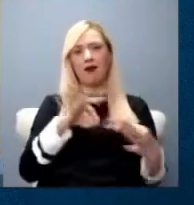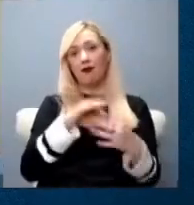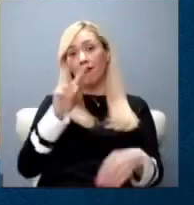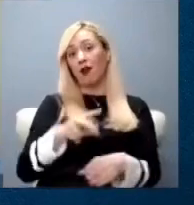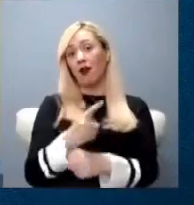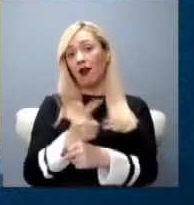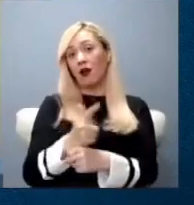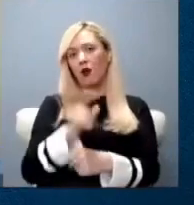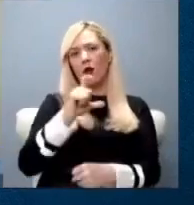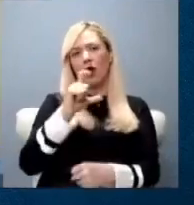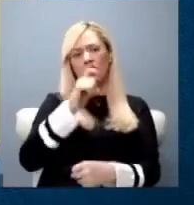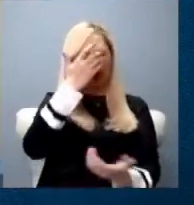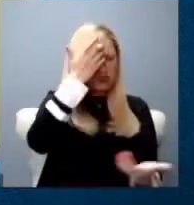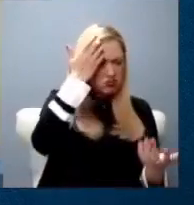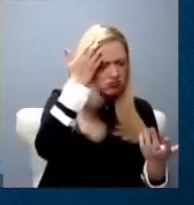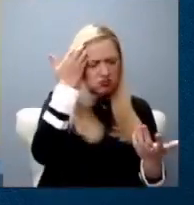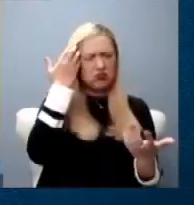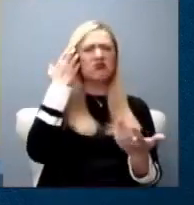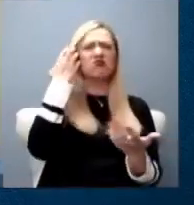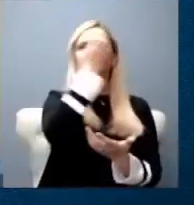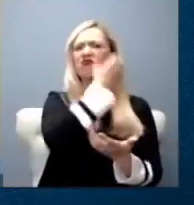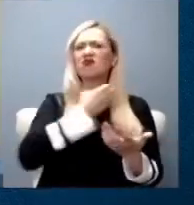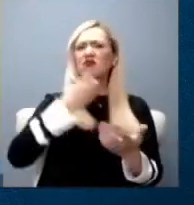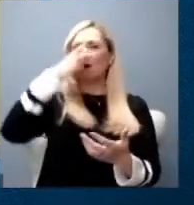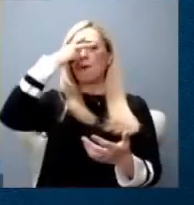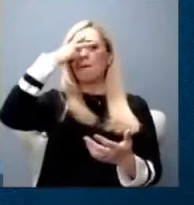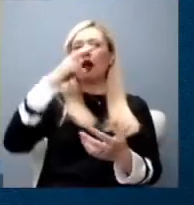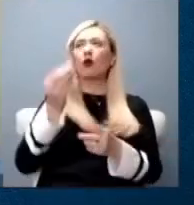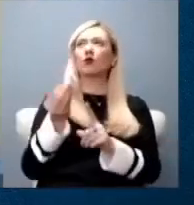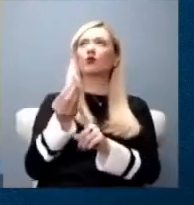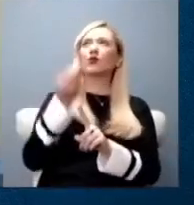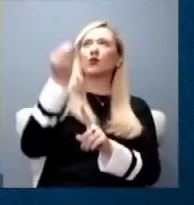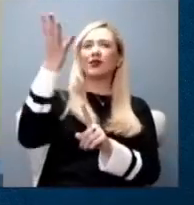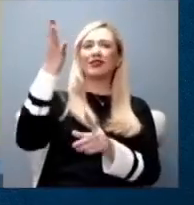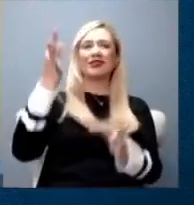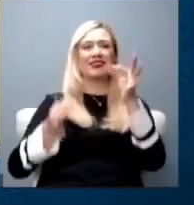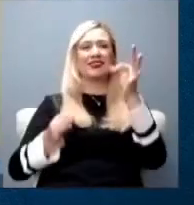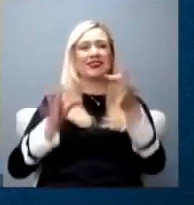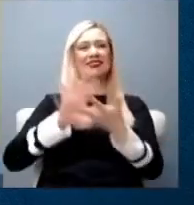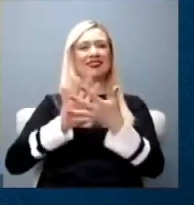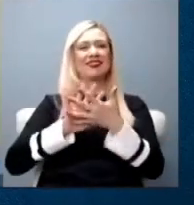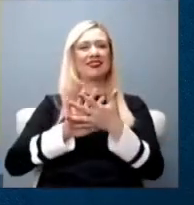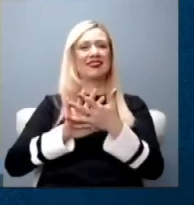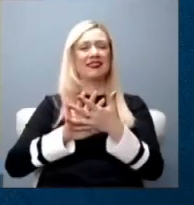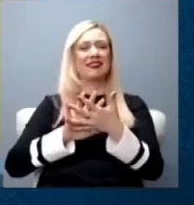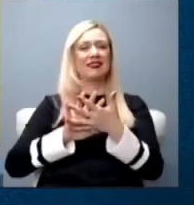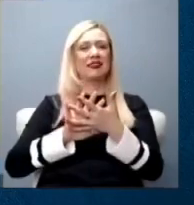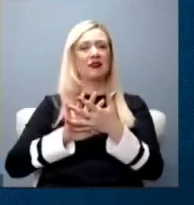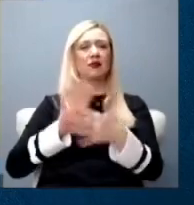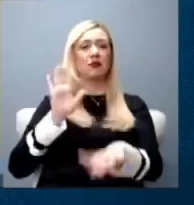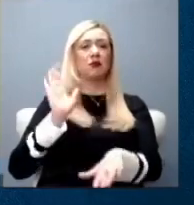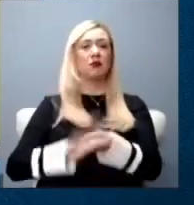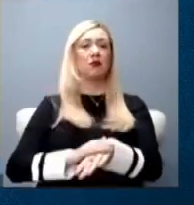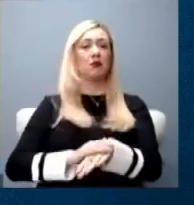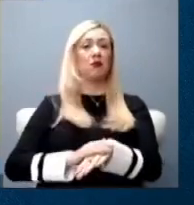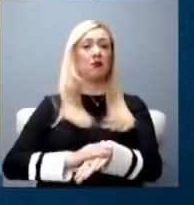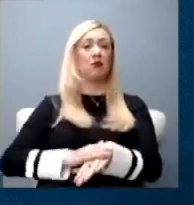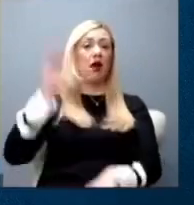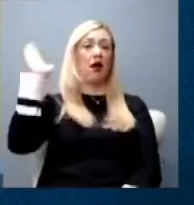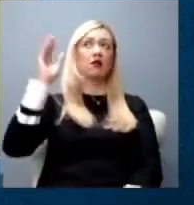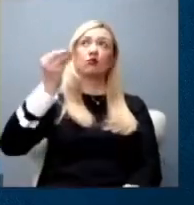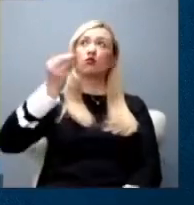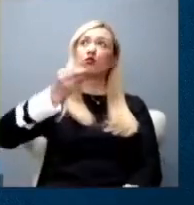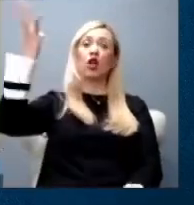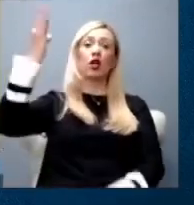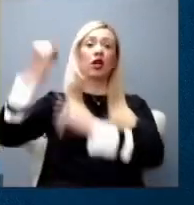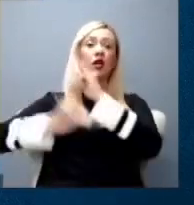cuando revisamos, por ejemplo, el aporte que da México a la Corte Penal Internacional es muchísimo mayor al aporte económico que da la Corte Interamericana de Derechos